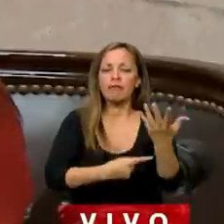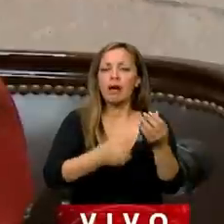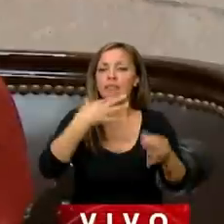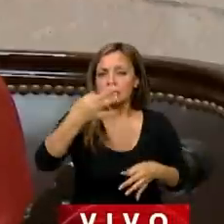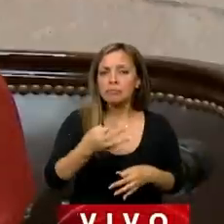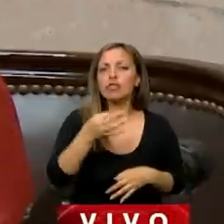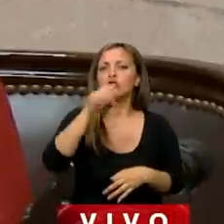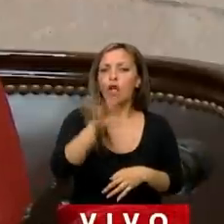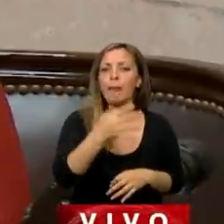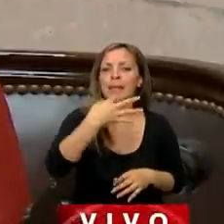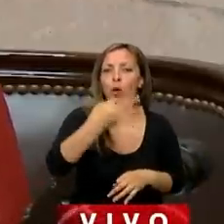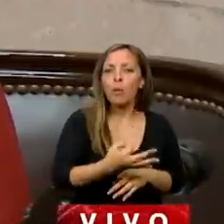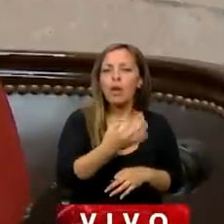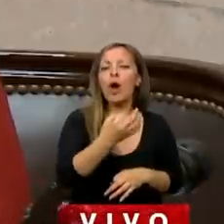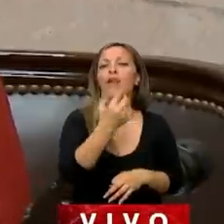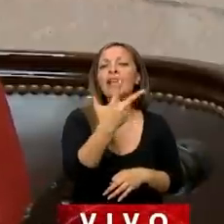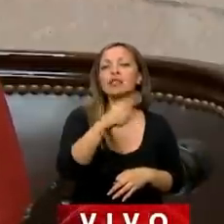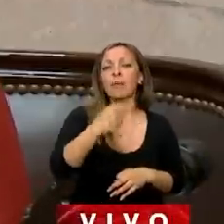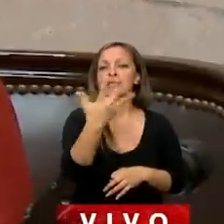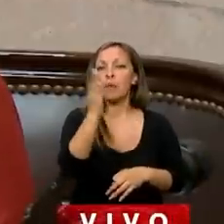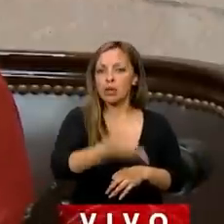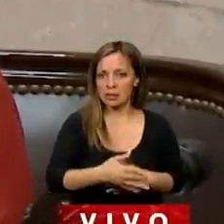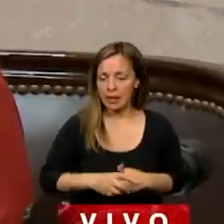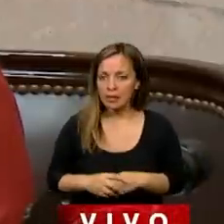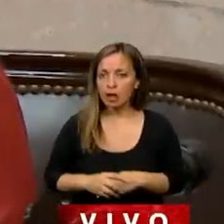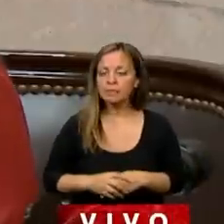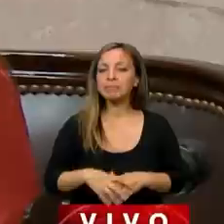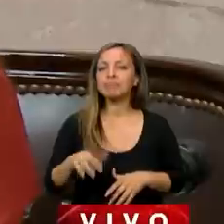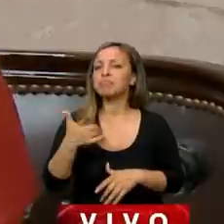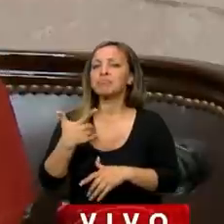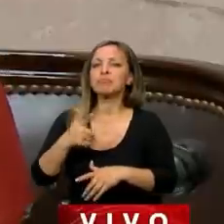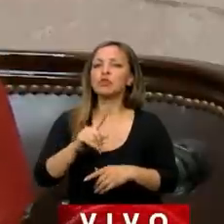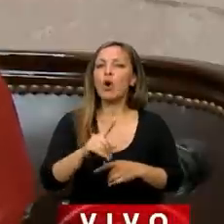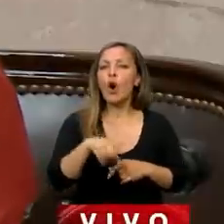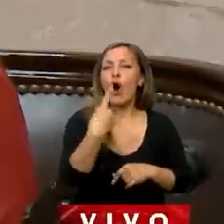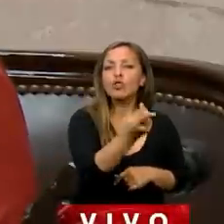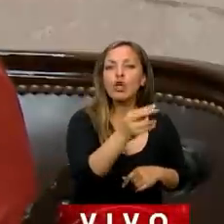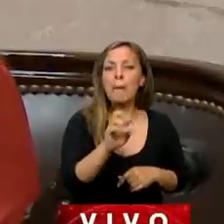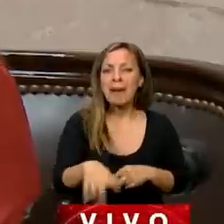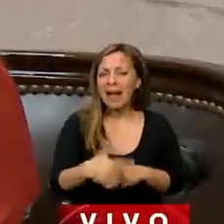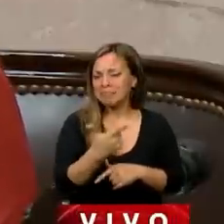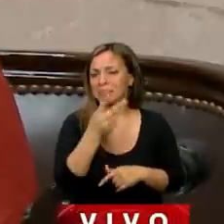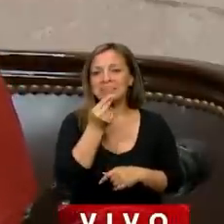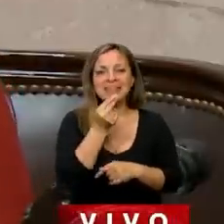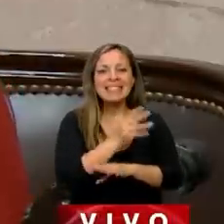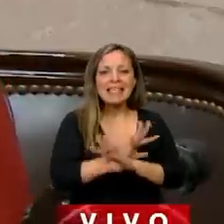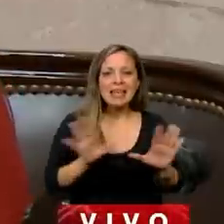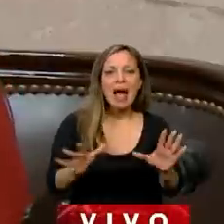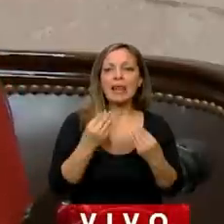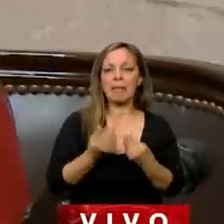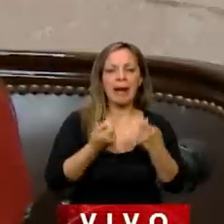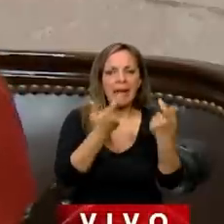un 3,5% y no se logró desarrollar ningún otro plan para revertir la